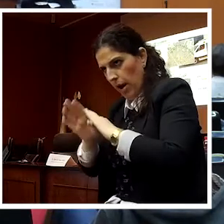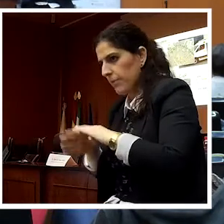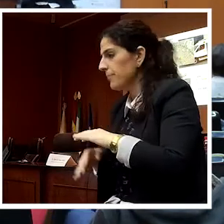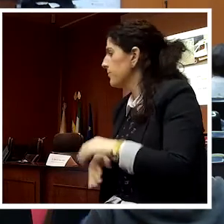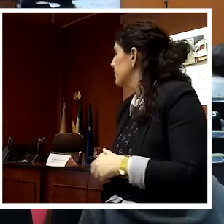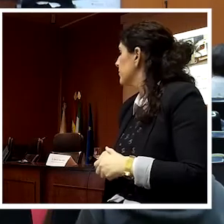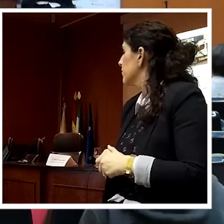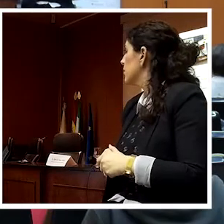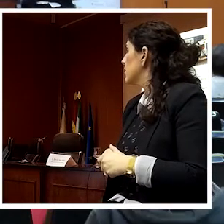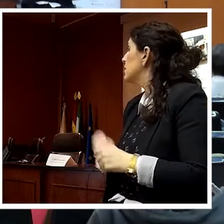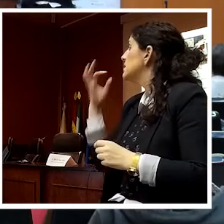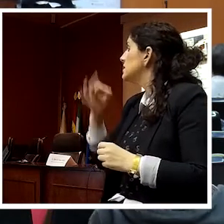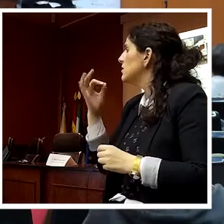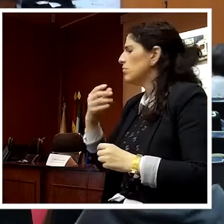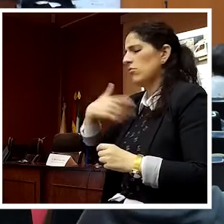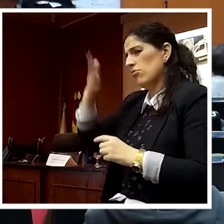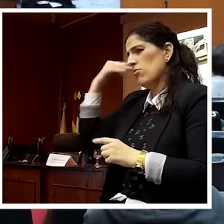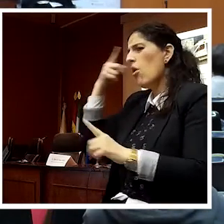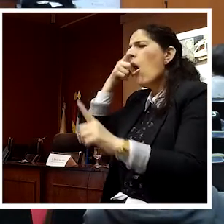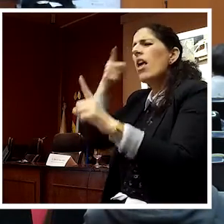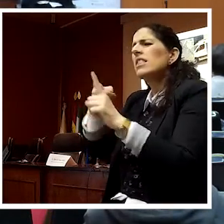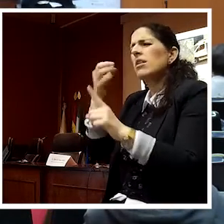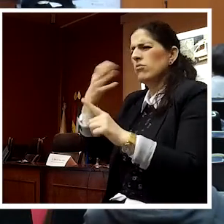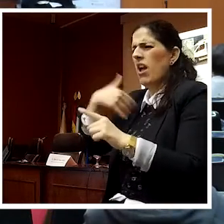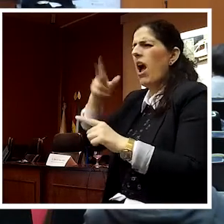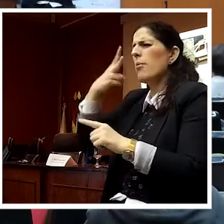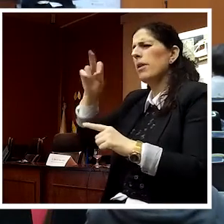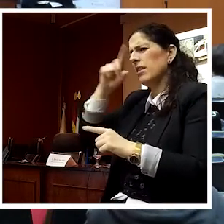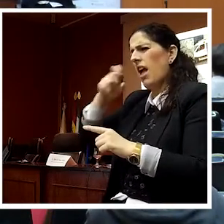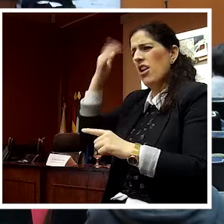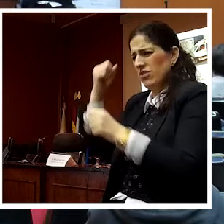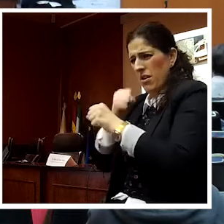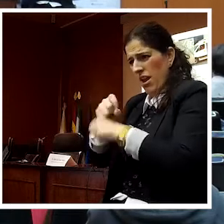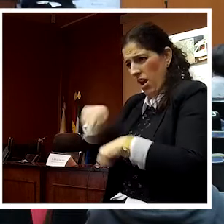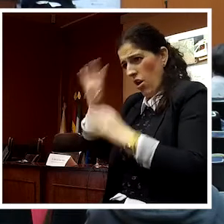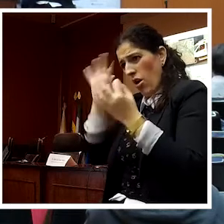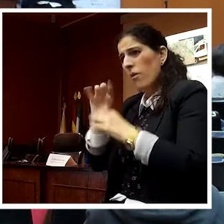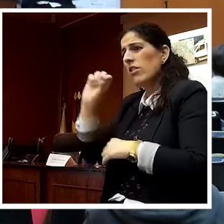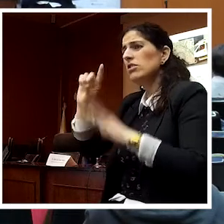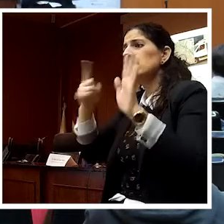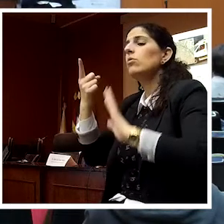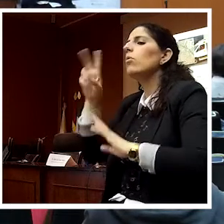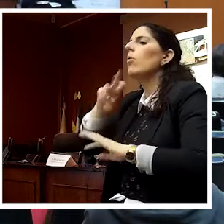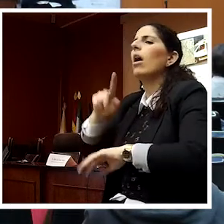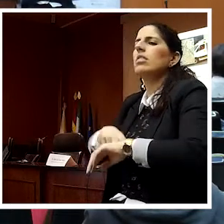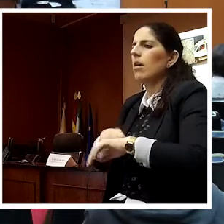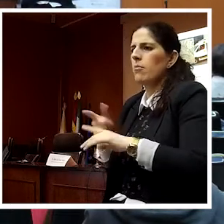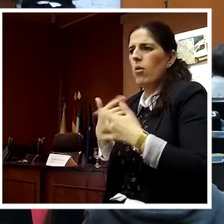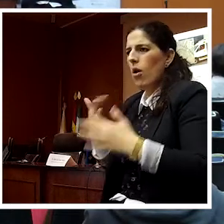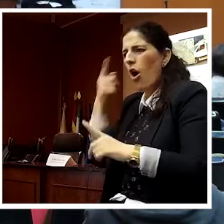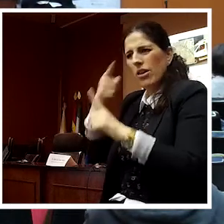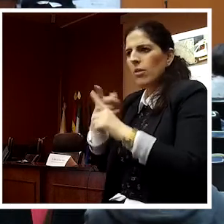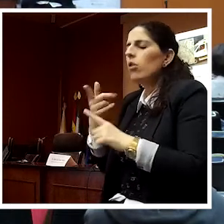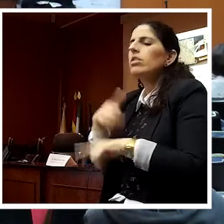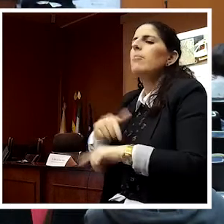nosotros tenemos como objetivo desde hace 20 o 20 y tantos años que lleva el 061 en Córdoba, que el tiempo es uno de los objetivos